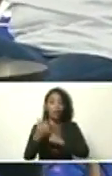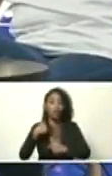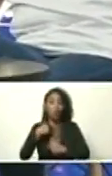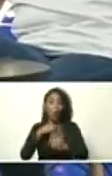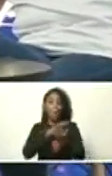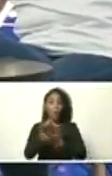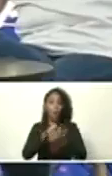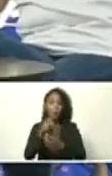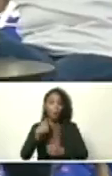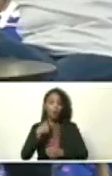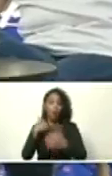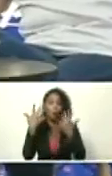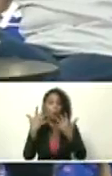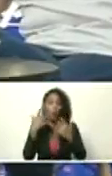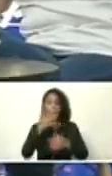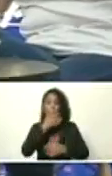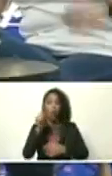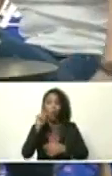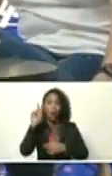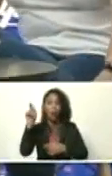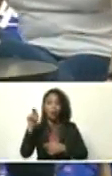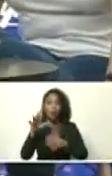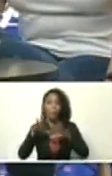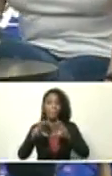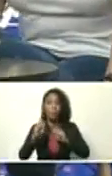mis manos y me lo mejoré con eso.